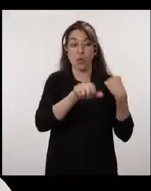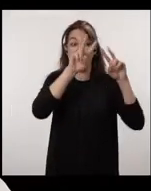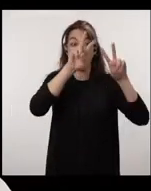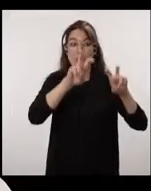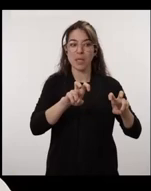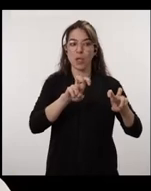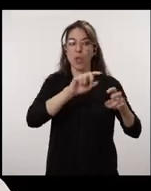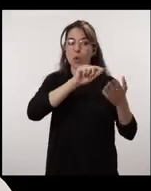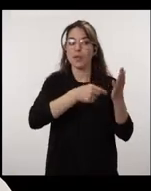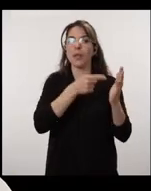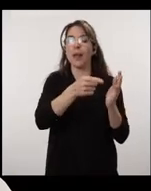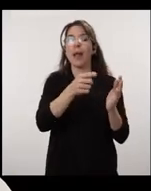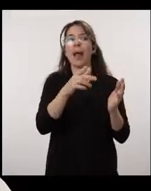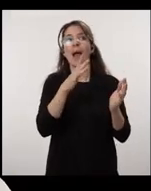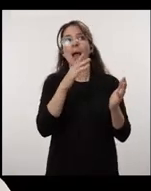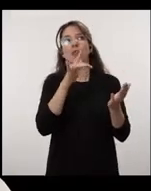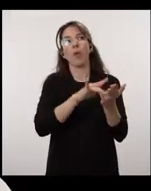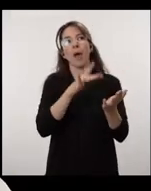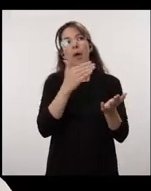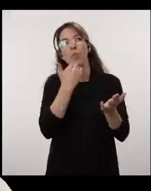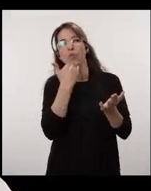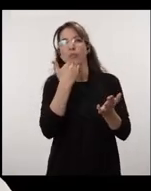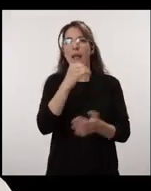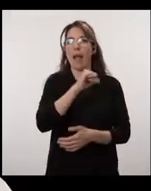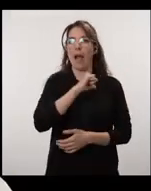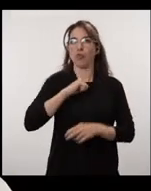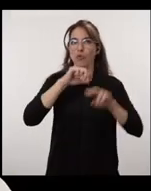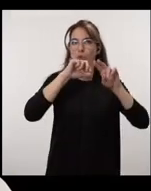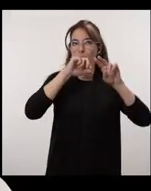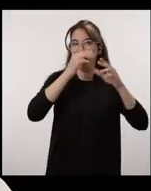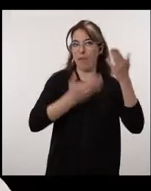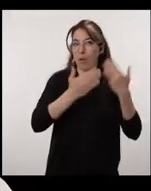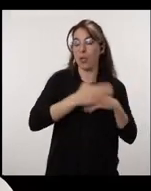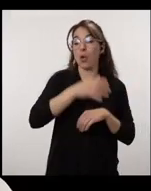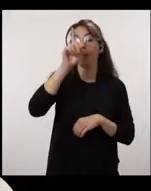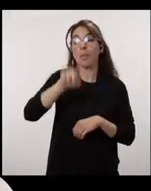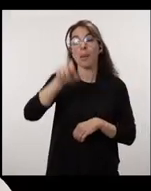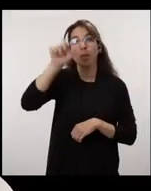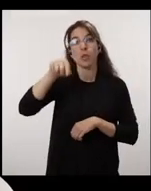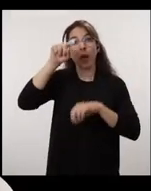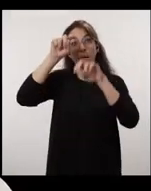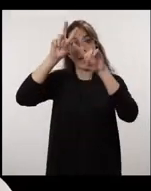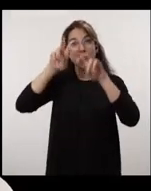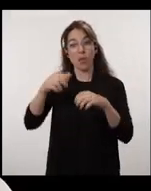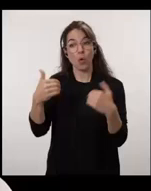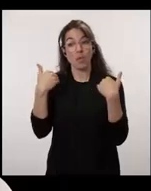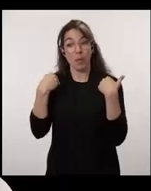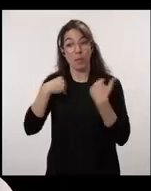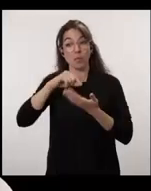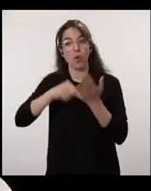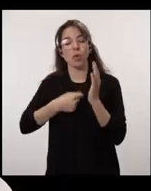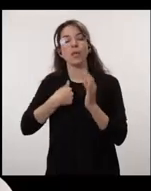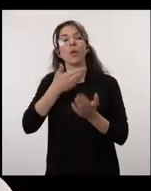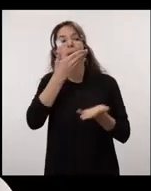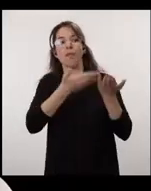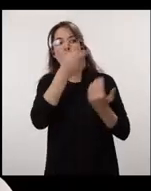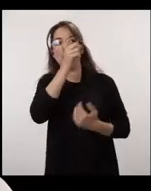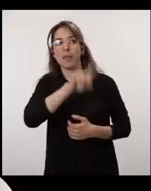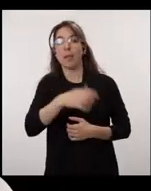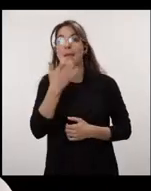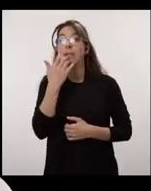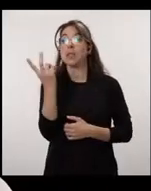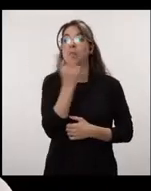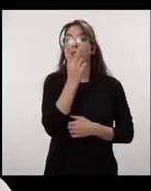y por otro lado el investigador responsable de ese contrato sí que está previsto que en el caso de que existe alguna discrepancia se pueda